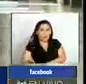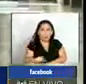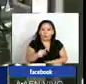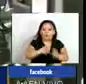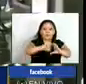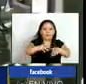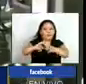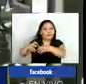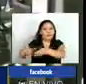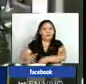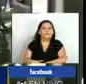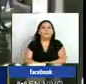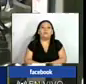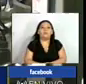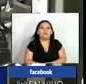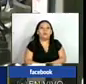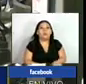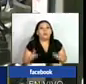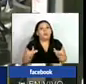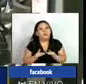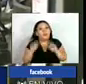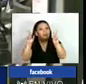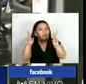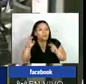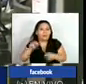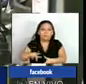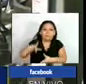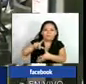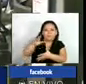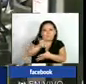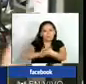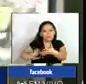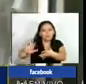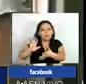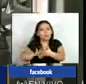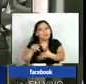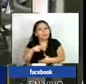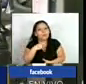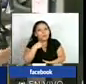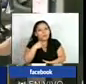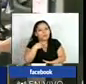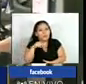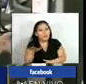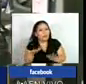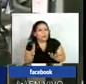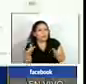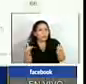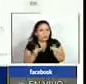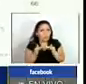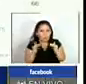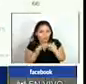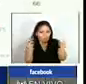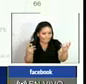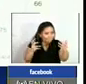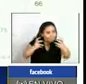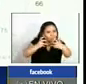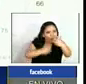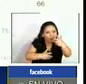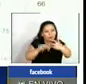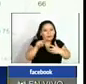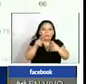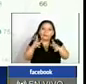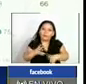grupos. Entre tanto, hablando de los hispanos, a pesar de tener situaciones parecidas a los afrodescendientes, la